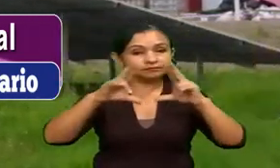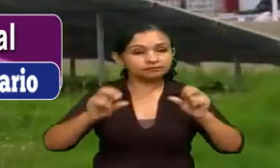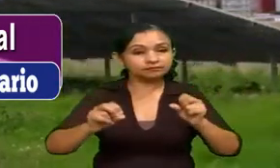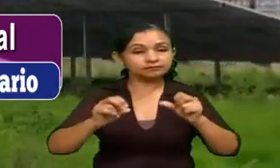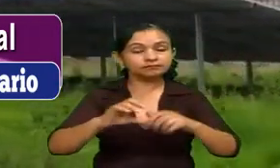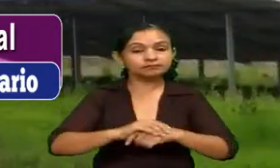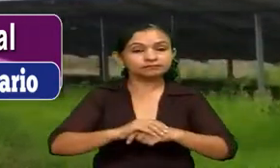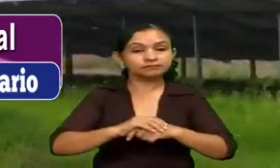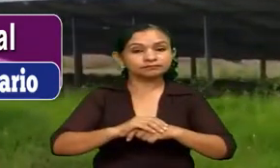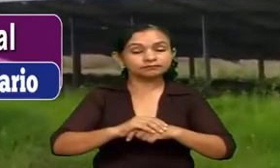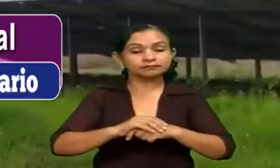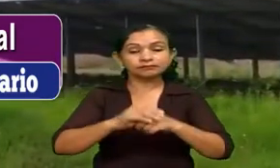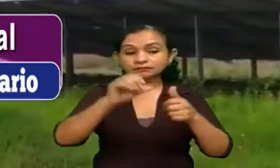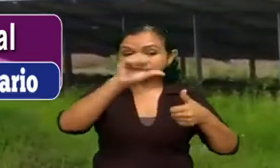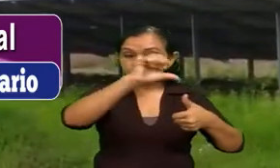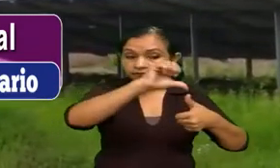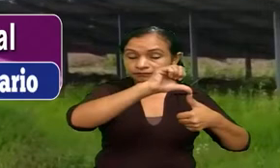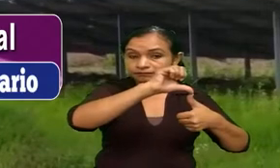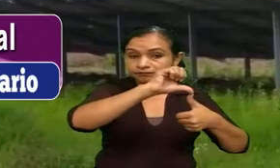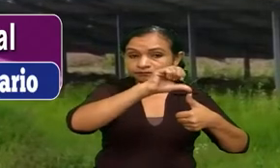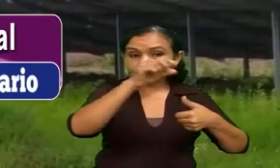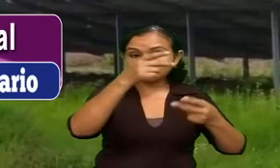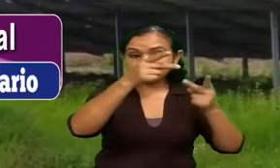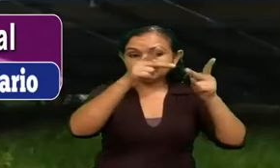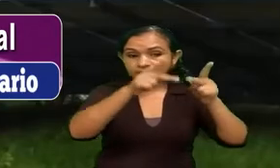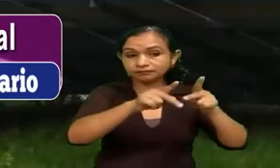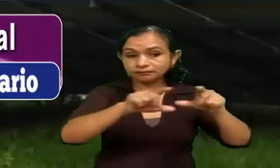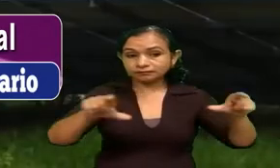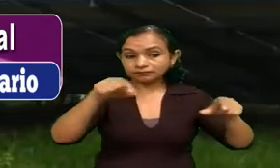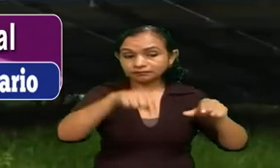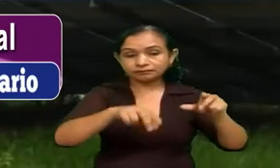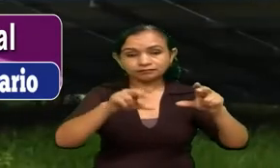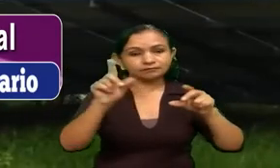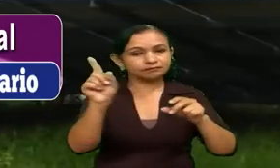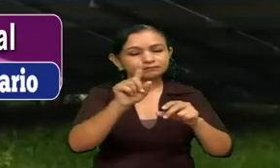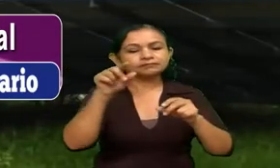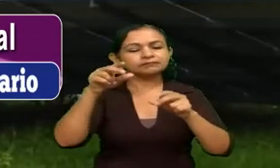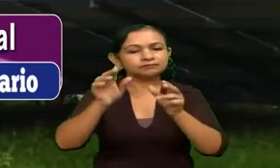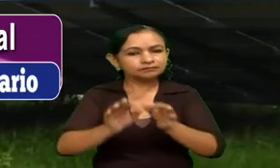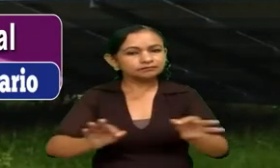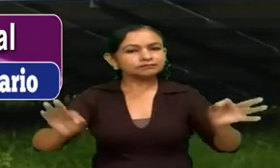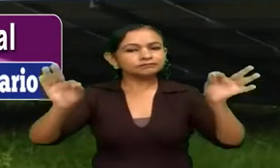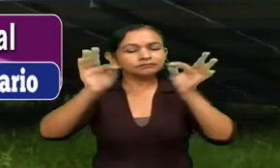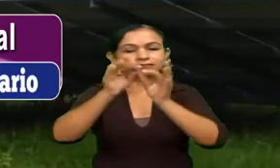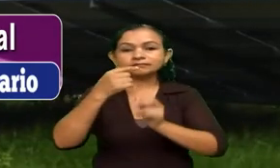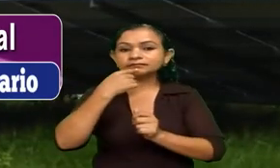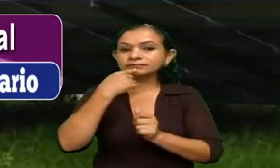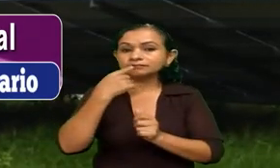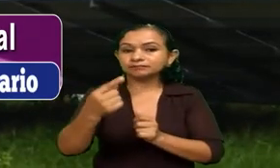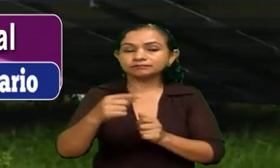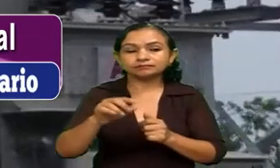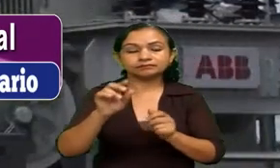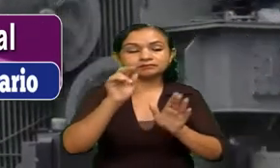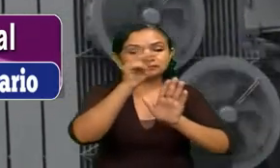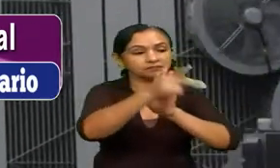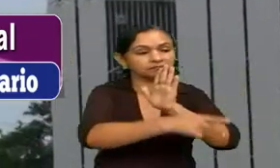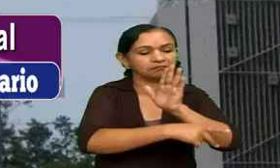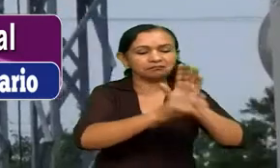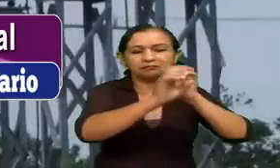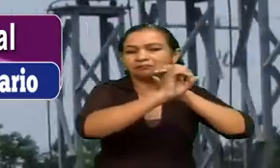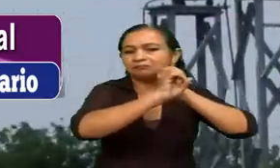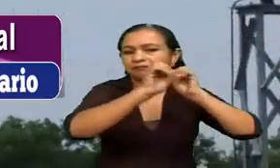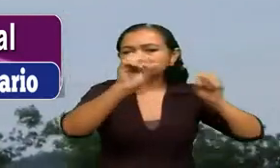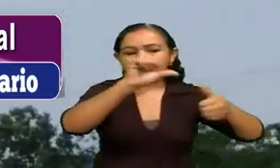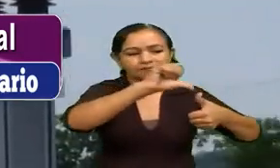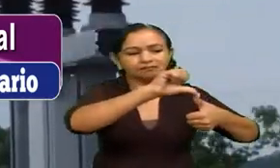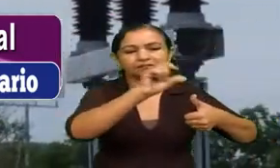no todo país en Centroamérica está desarrollando estos planes que nosotros estamos ejecutando. Eso es importante mencionar. Ningún país a nivel